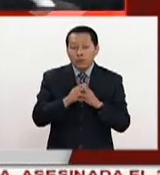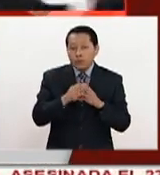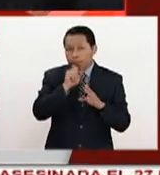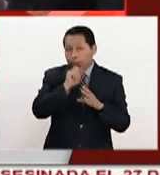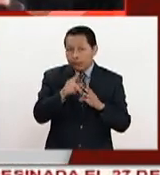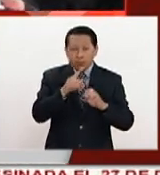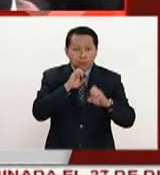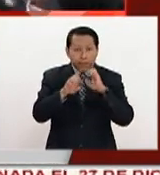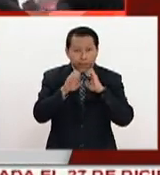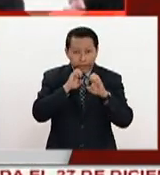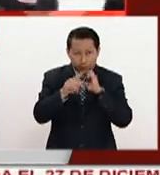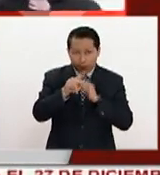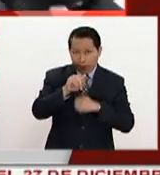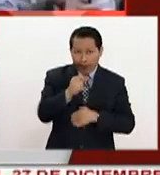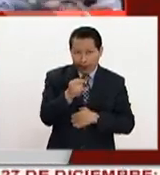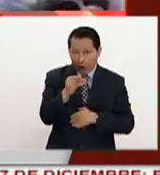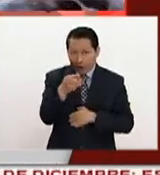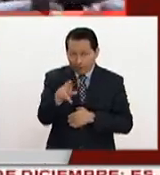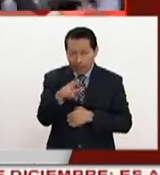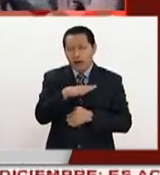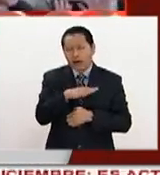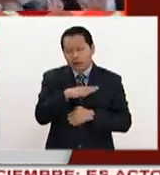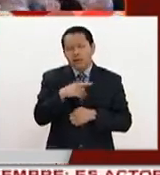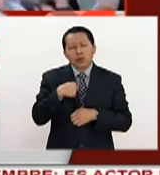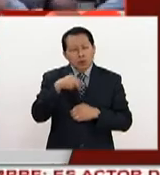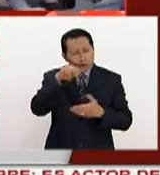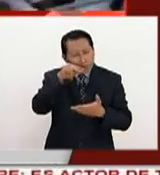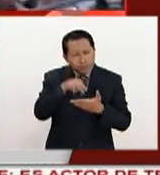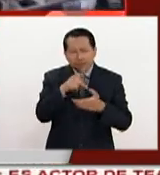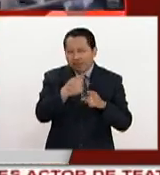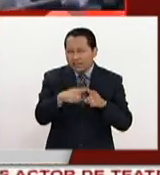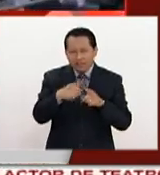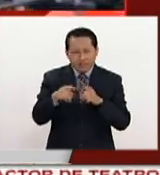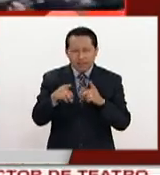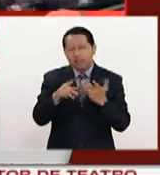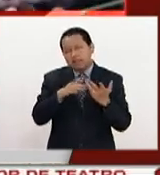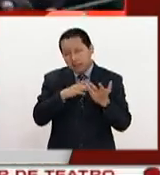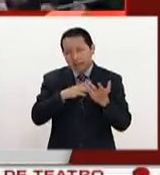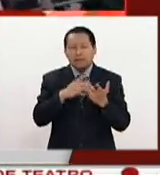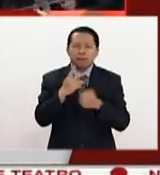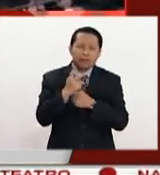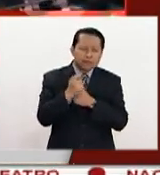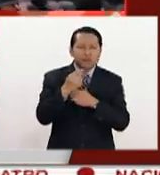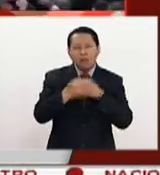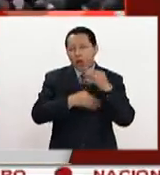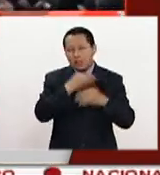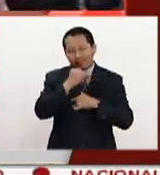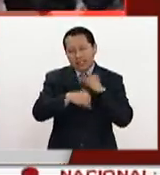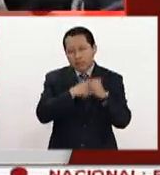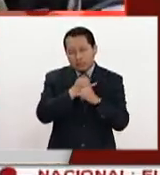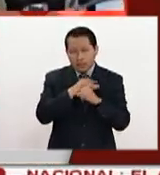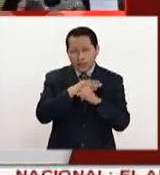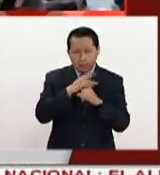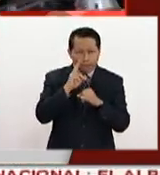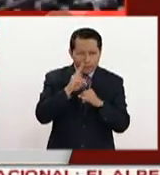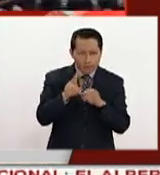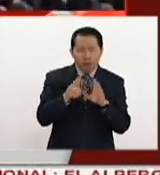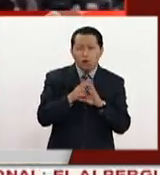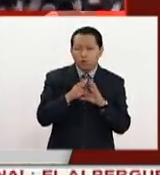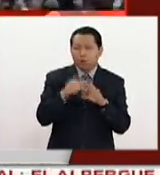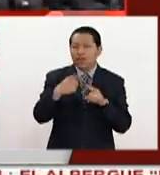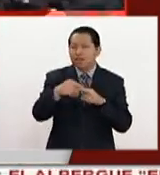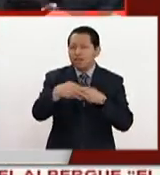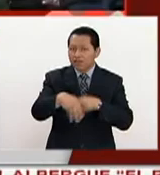a esta entrevista, Pati, Omar, revisaba algunos medios internacionales y ya hay varias manifestaciones a favor del